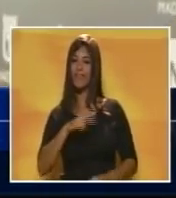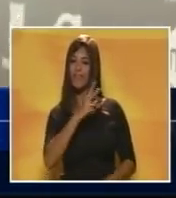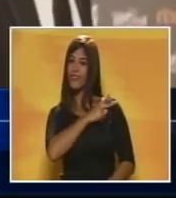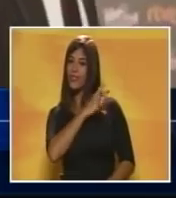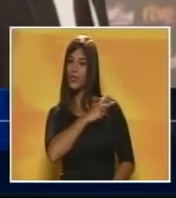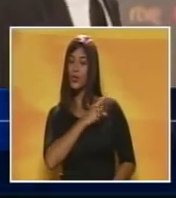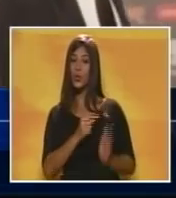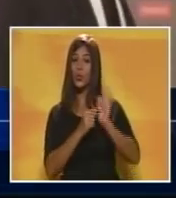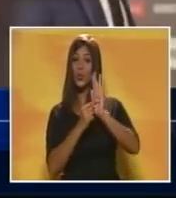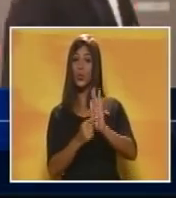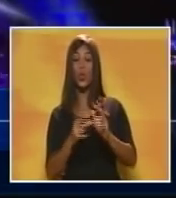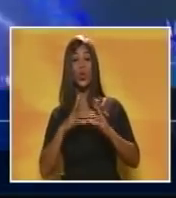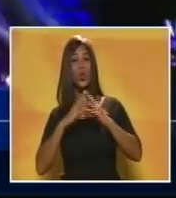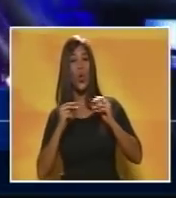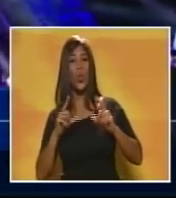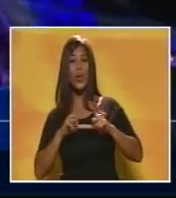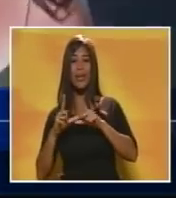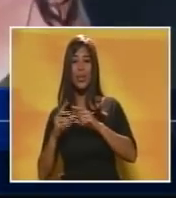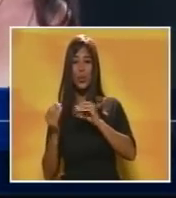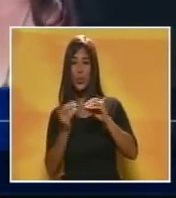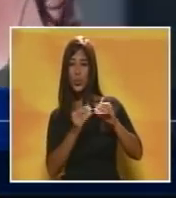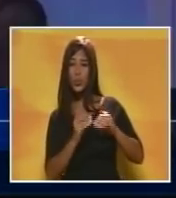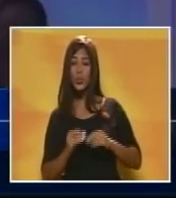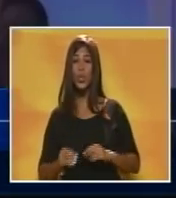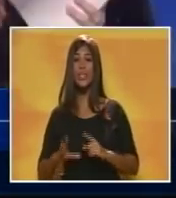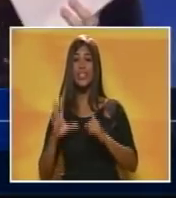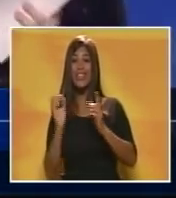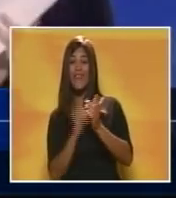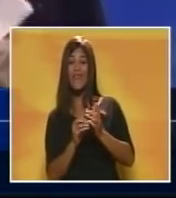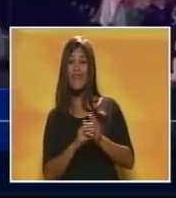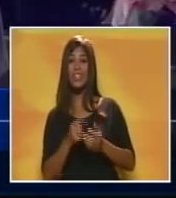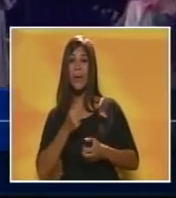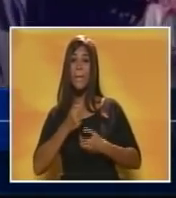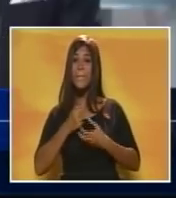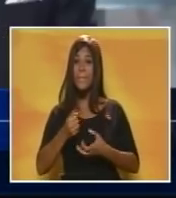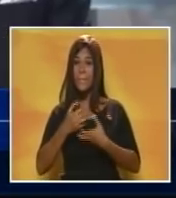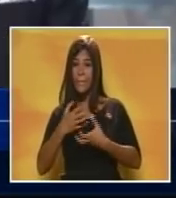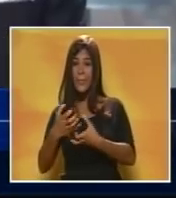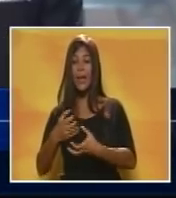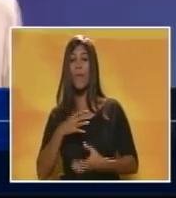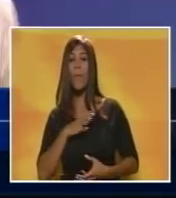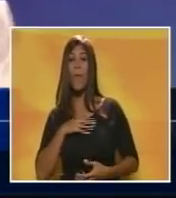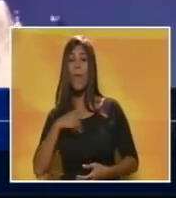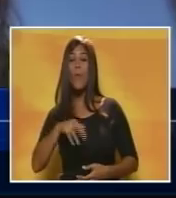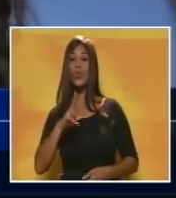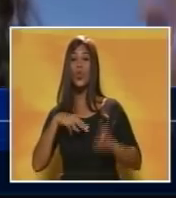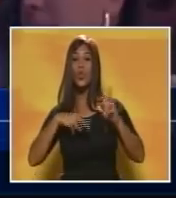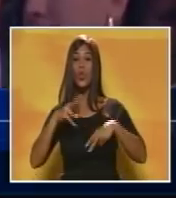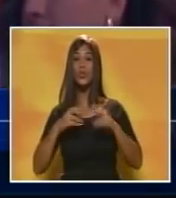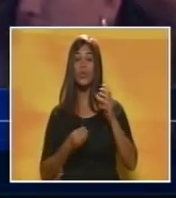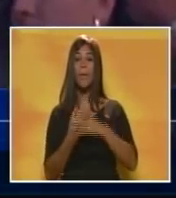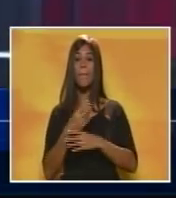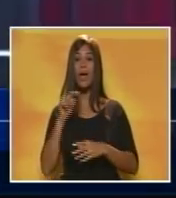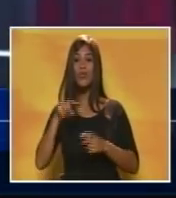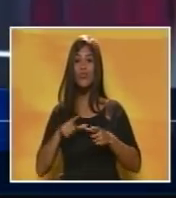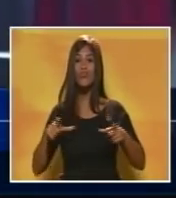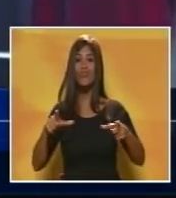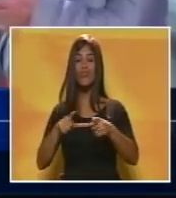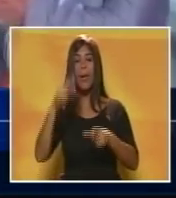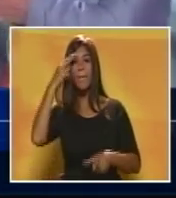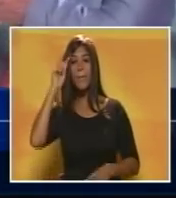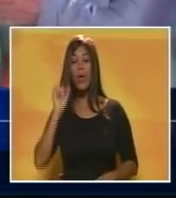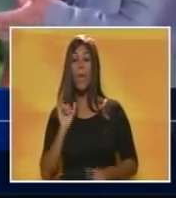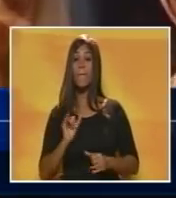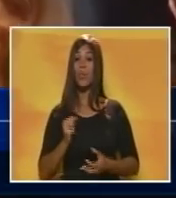canal. Todo está listo para la 6ª edición de los premios de los galardones que tendrán lugar el próximo 12 de mayo en México. La